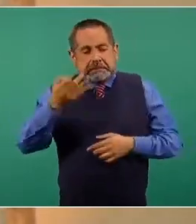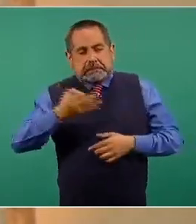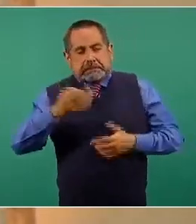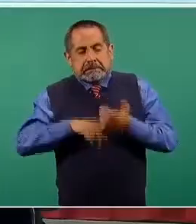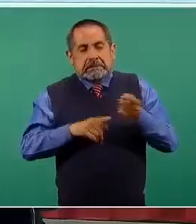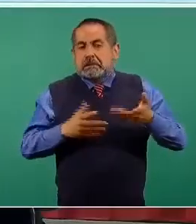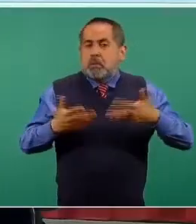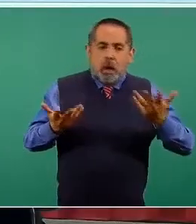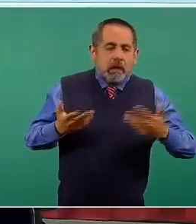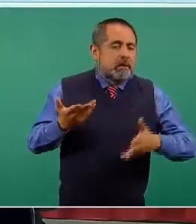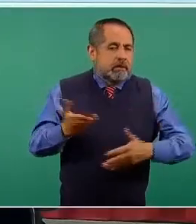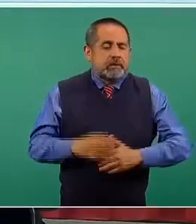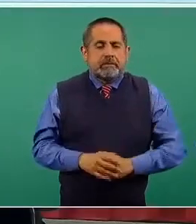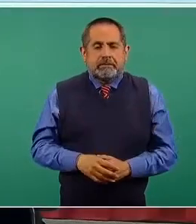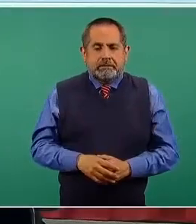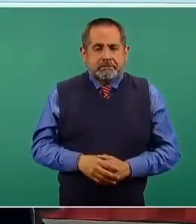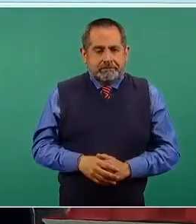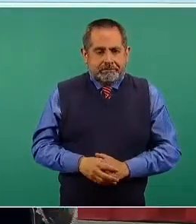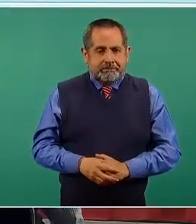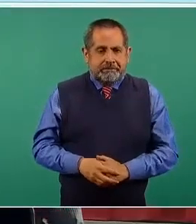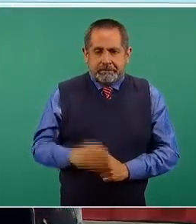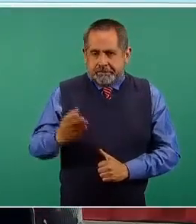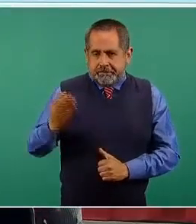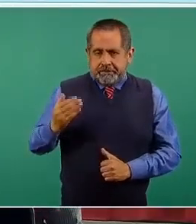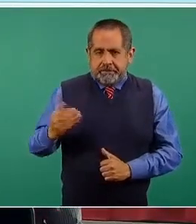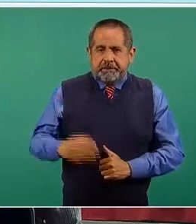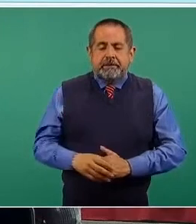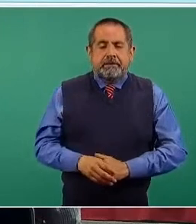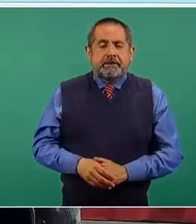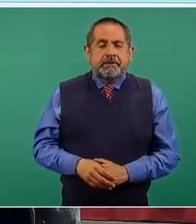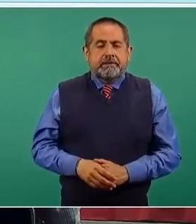esta enfermedad. Si me dan la que sigue, por favor.